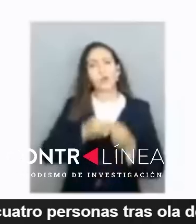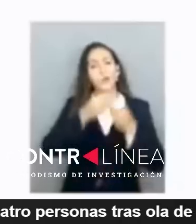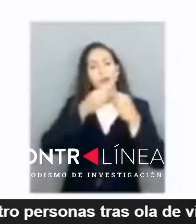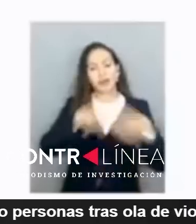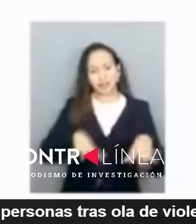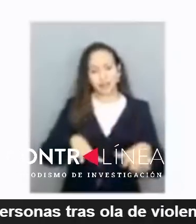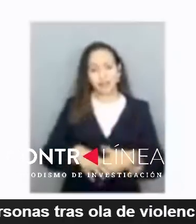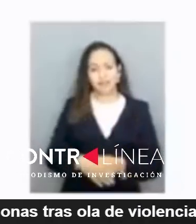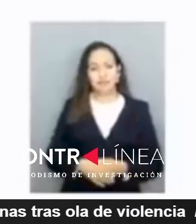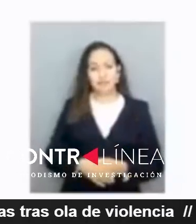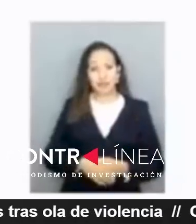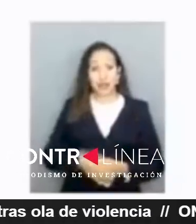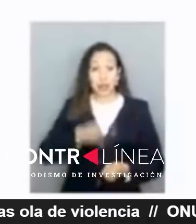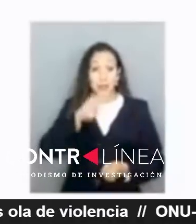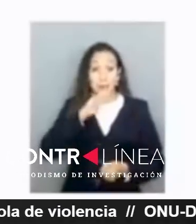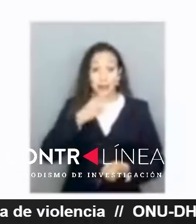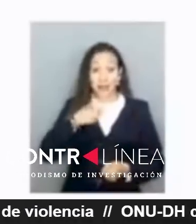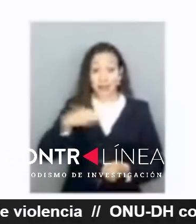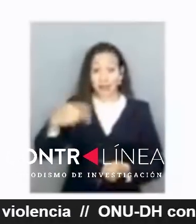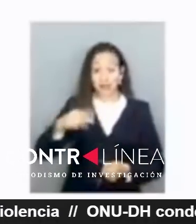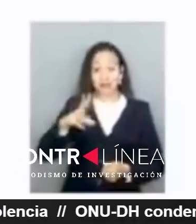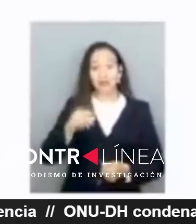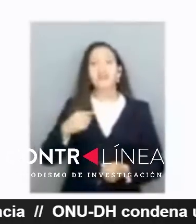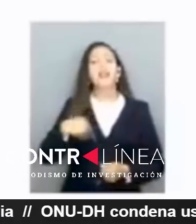desaparecida. Soy la madre de.